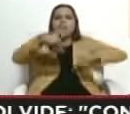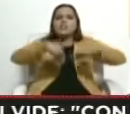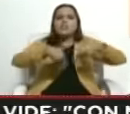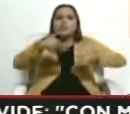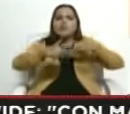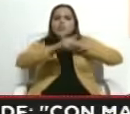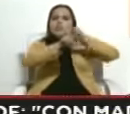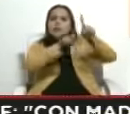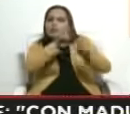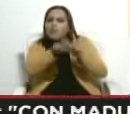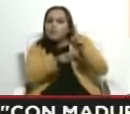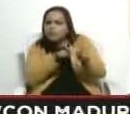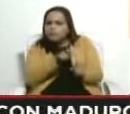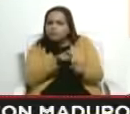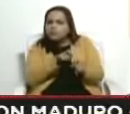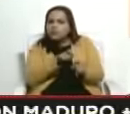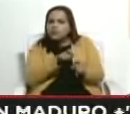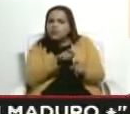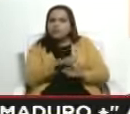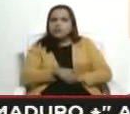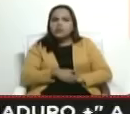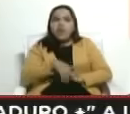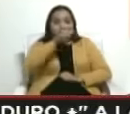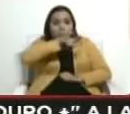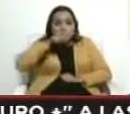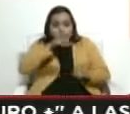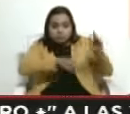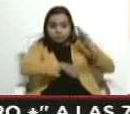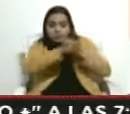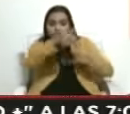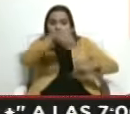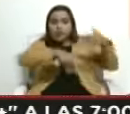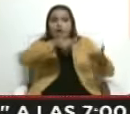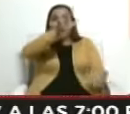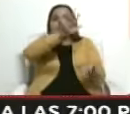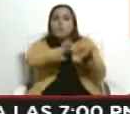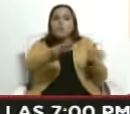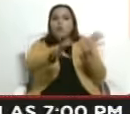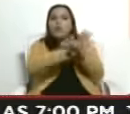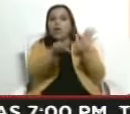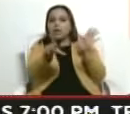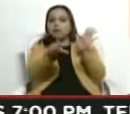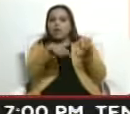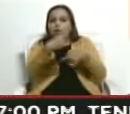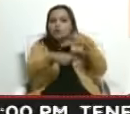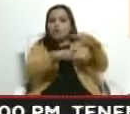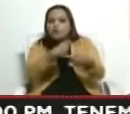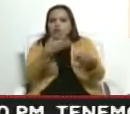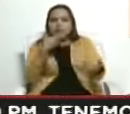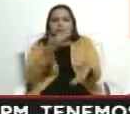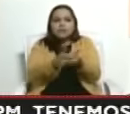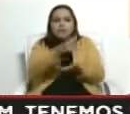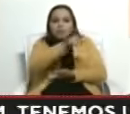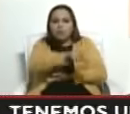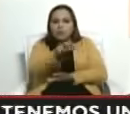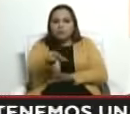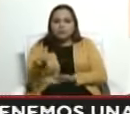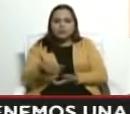Fuimos a un referéndum, se hizo el referéndum, nuestro pueblo salió a votar, aprobamos la ley que es consecuencia del mandato que nos dio el